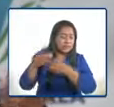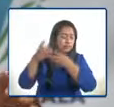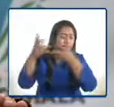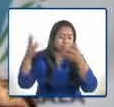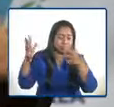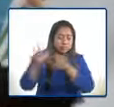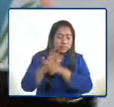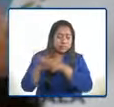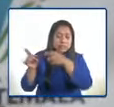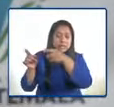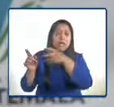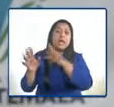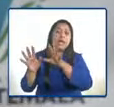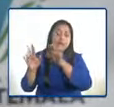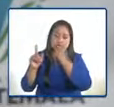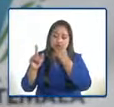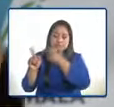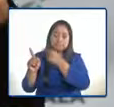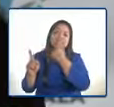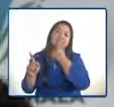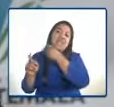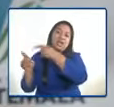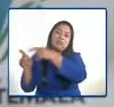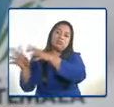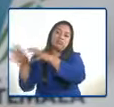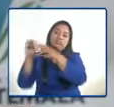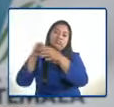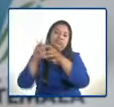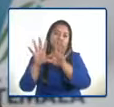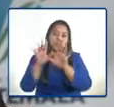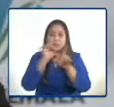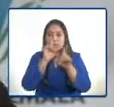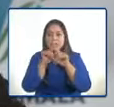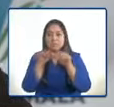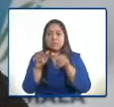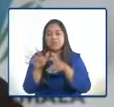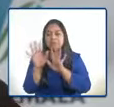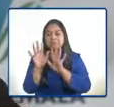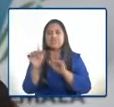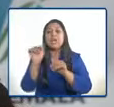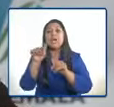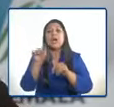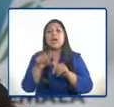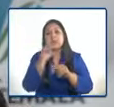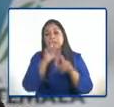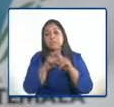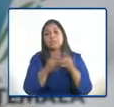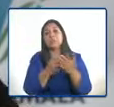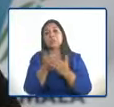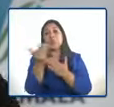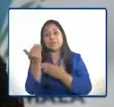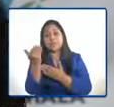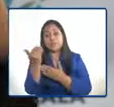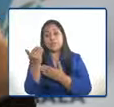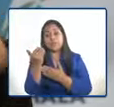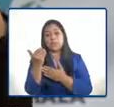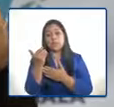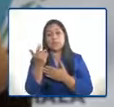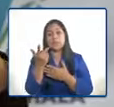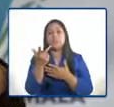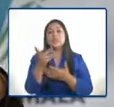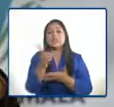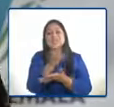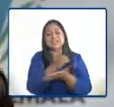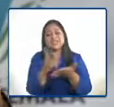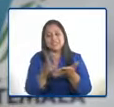hombres, entonces por eso decidimos por ese lado. Actualmente ya validamos los planos del